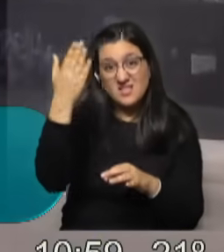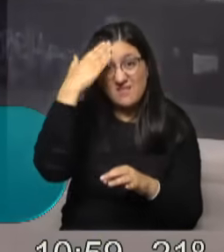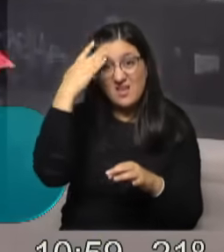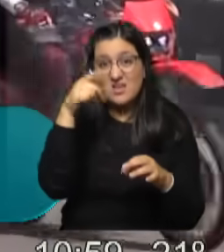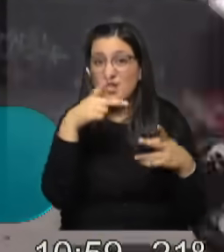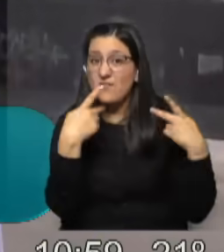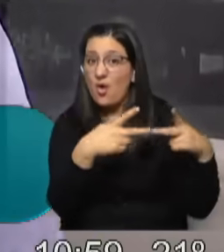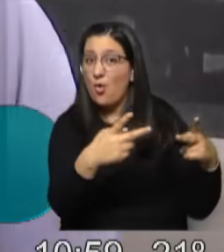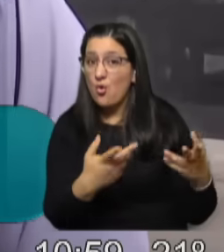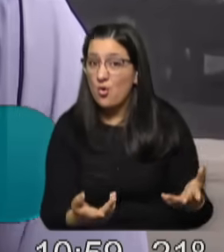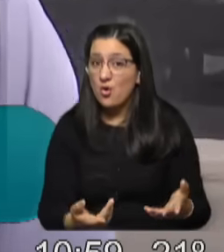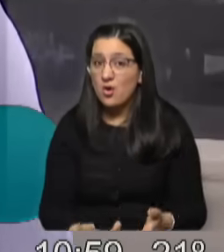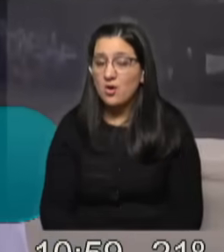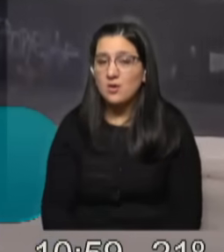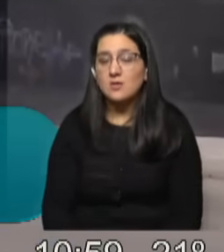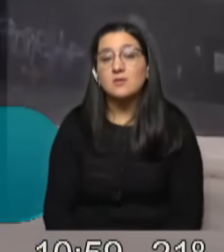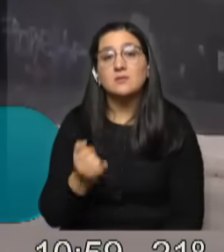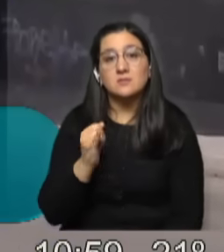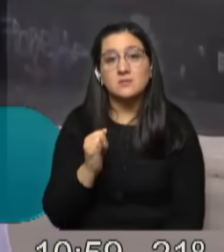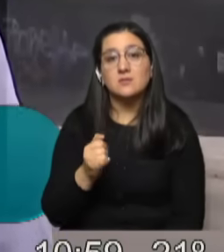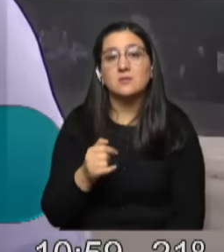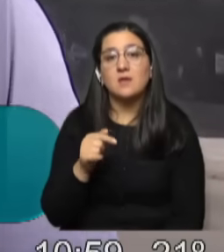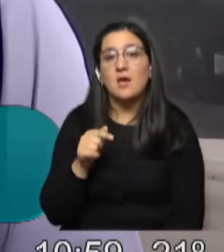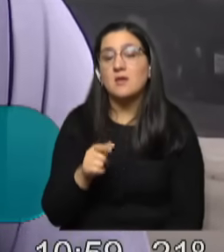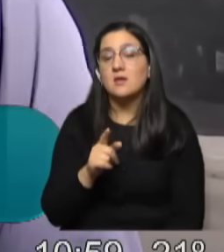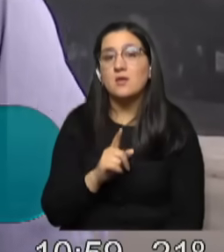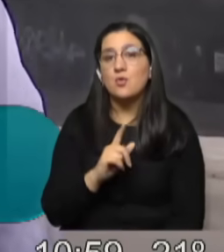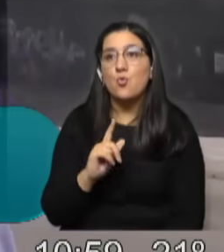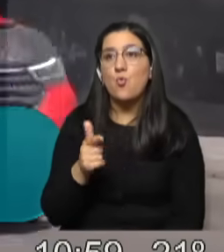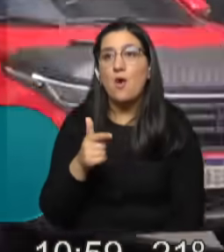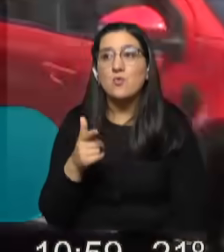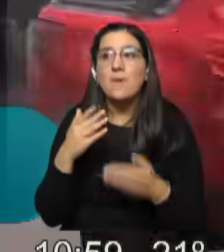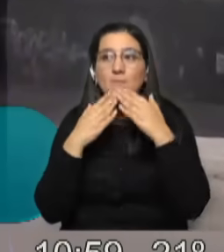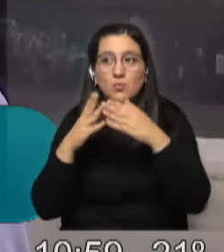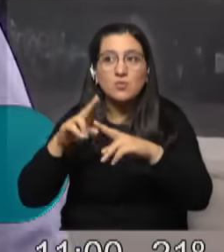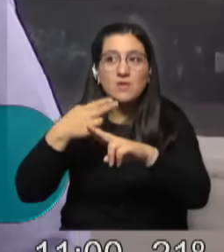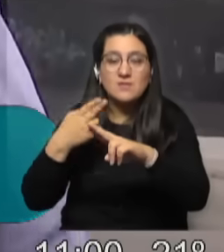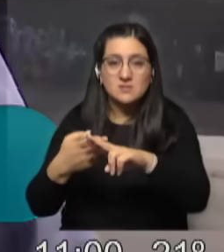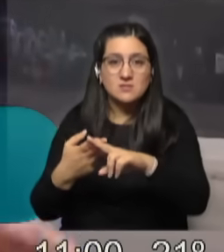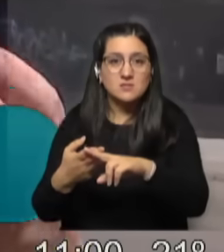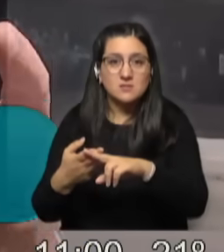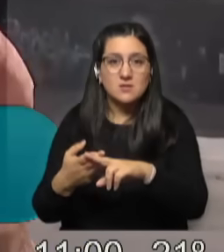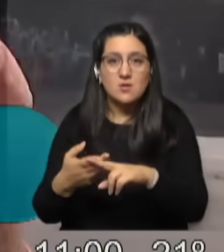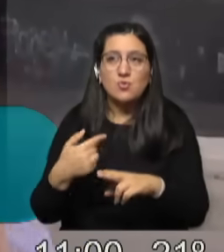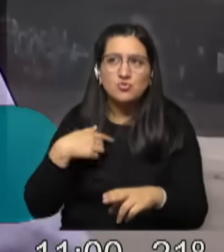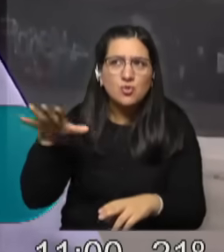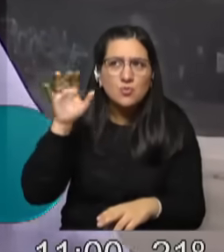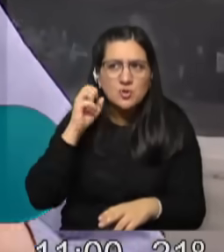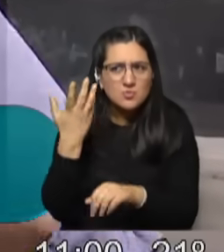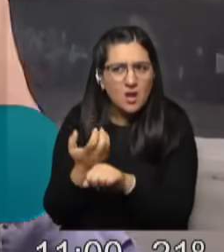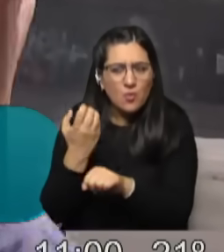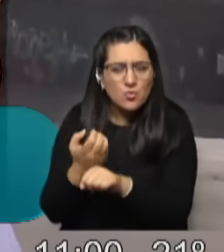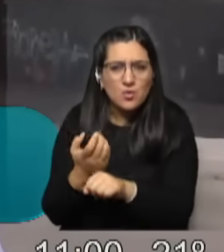pasa por alto allí en el interrogatorio? Exacto, ahí como que no se formula una repregunta de lo que uno era de esperar cuando estábamos escuchando el audio. Y